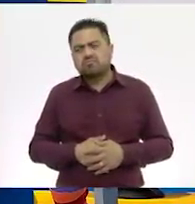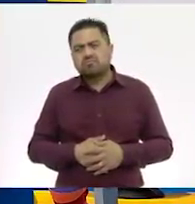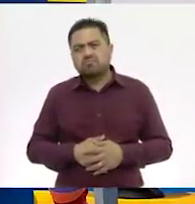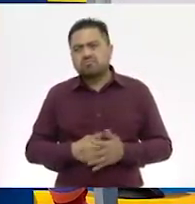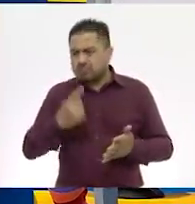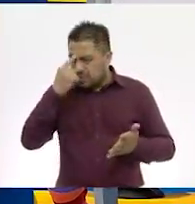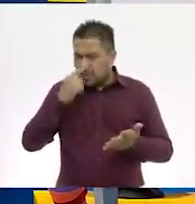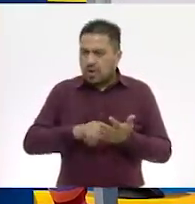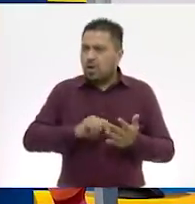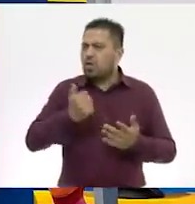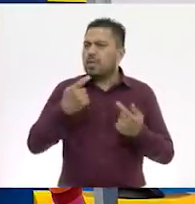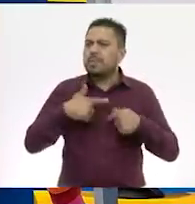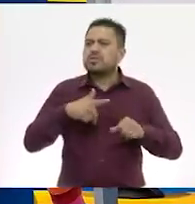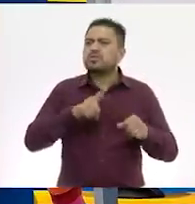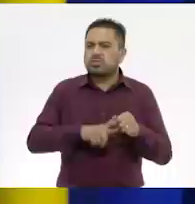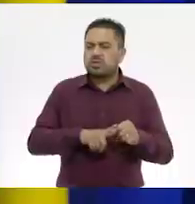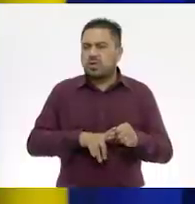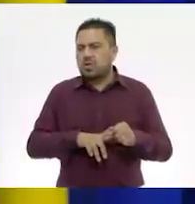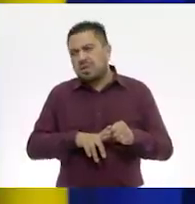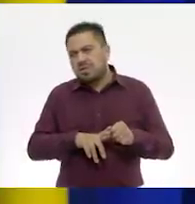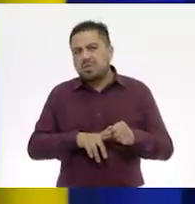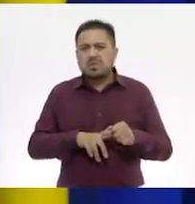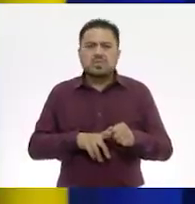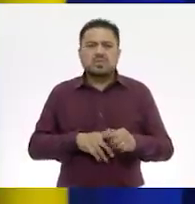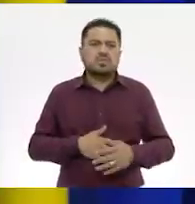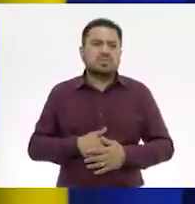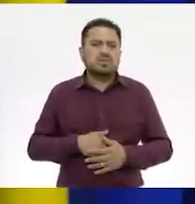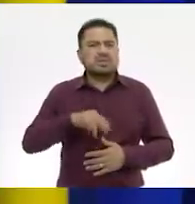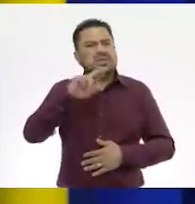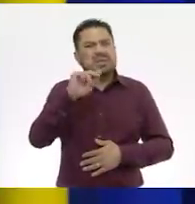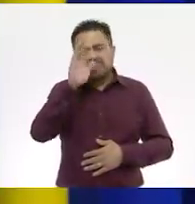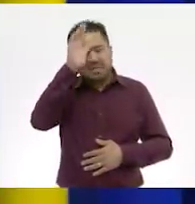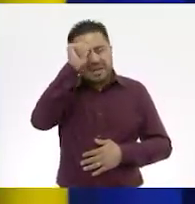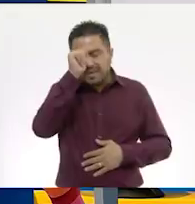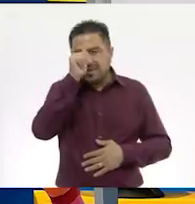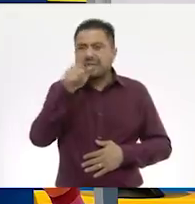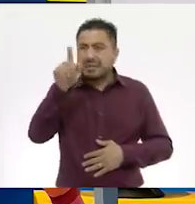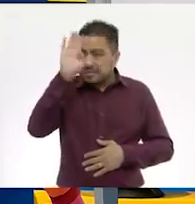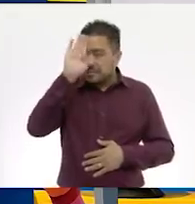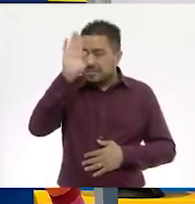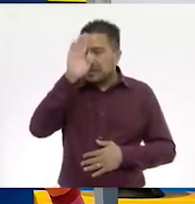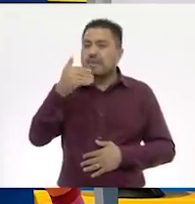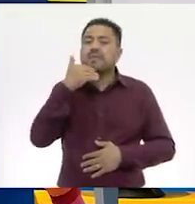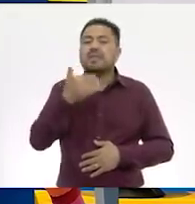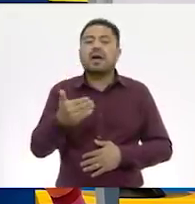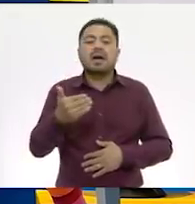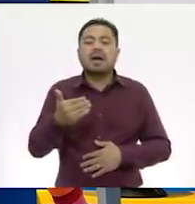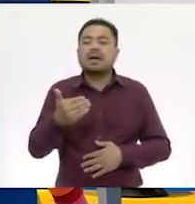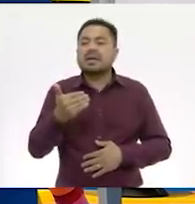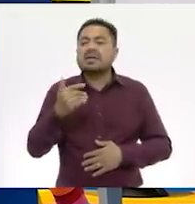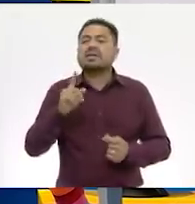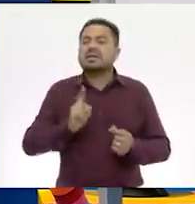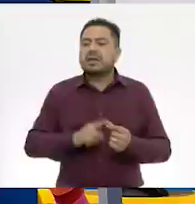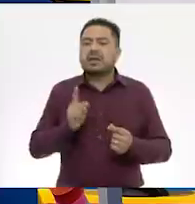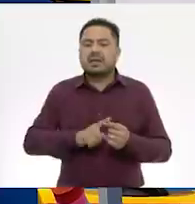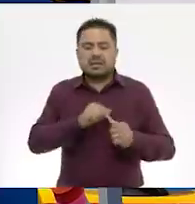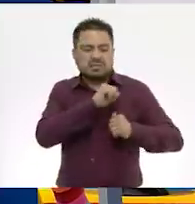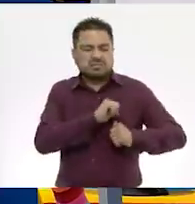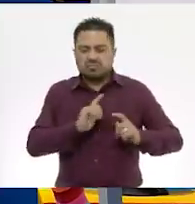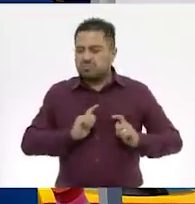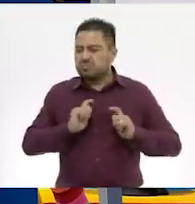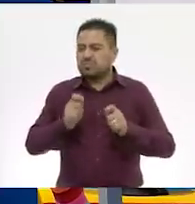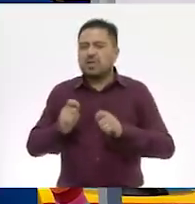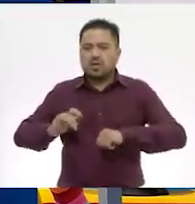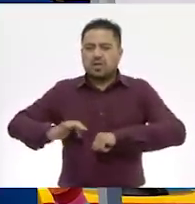¿Crees que haya otro personaje, Ale? No me acuerdo. Piensen bien. A ver, ¿quién ocasionó que la hormiga